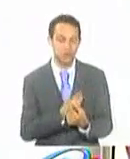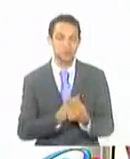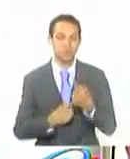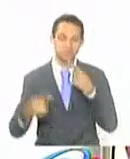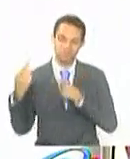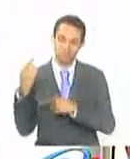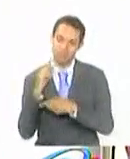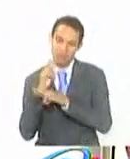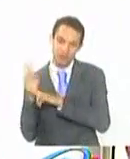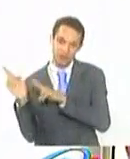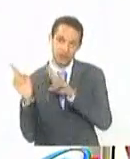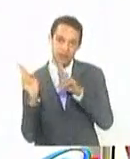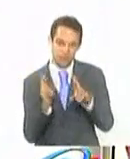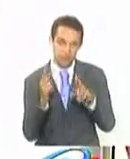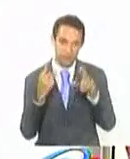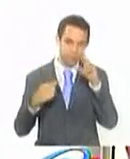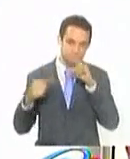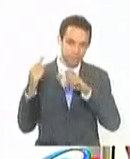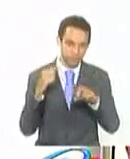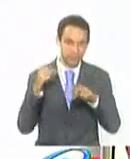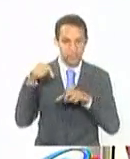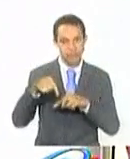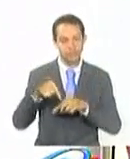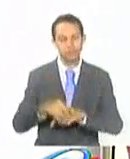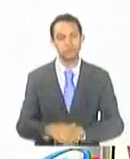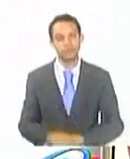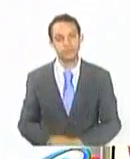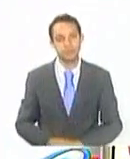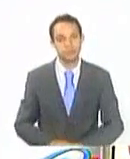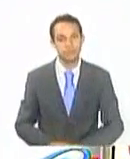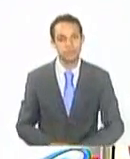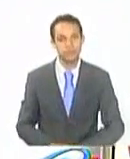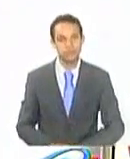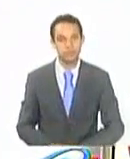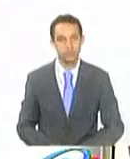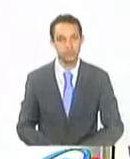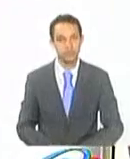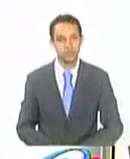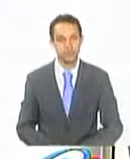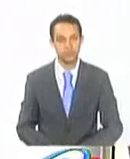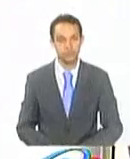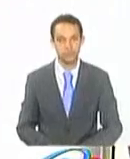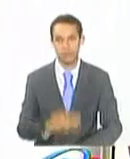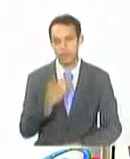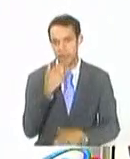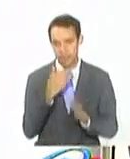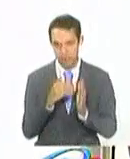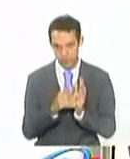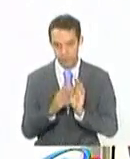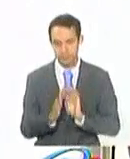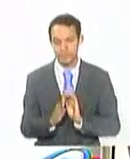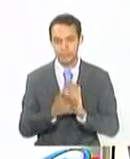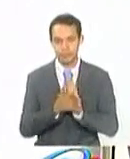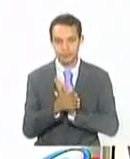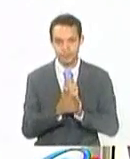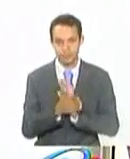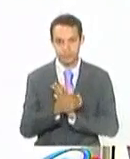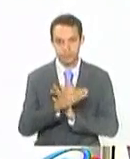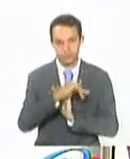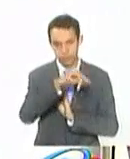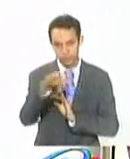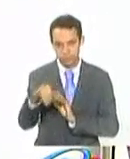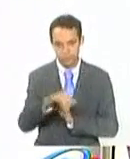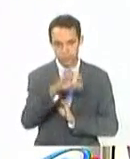oportunidad de darles oportunamente sus respuestas por ejemplo Aquí hay una de Jackie